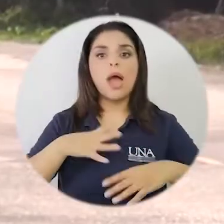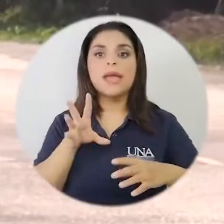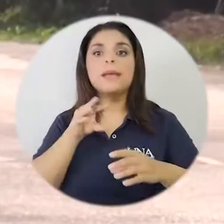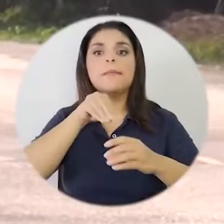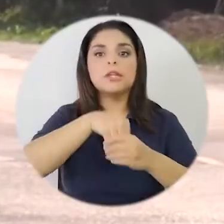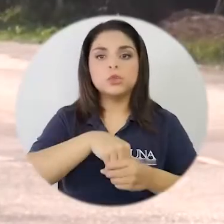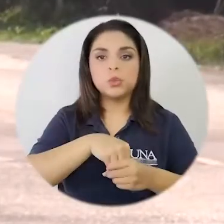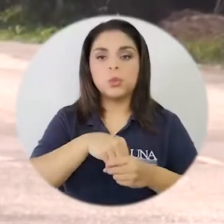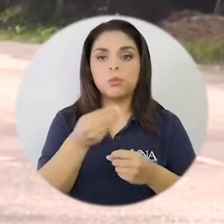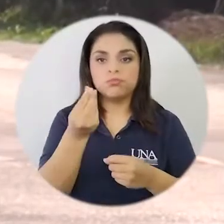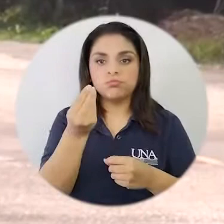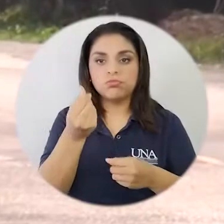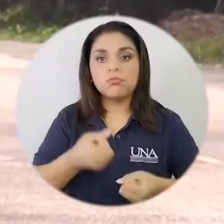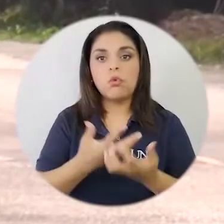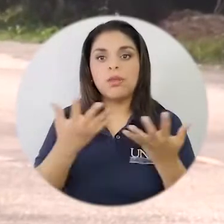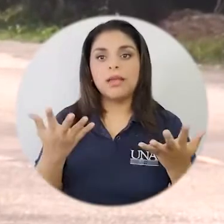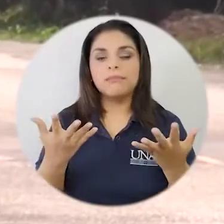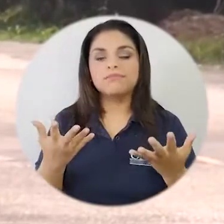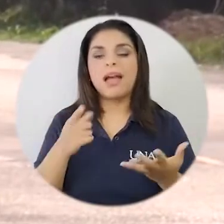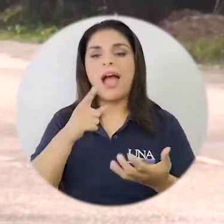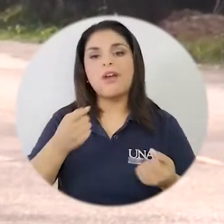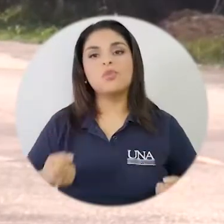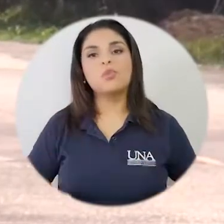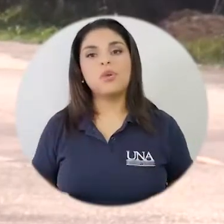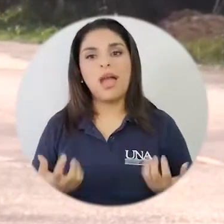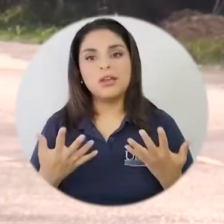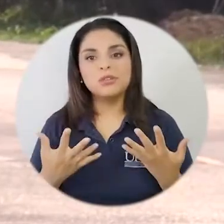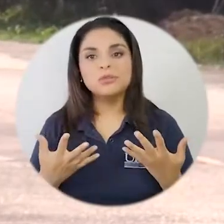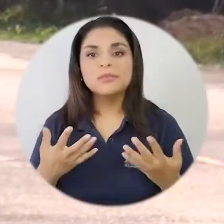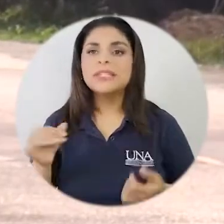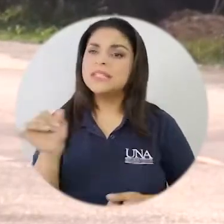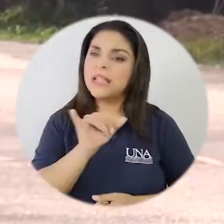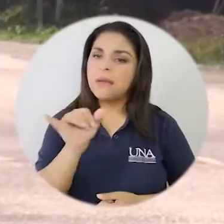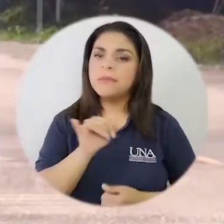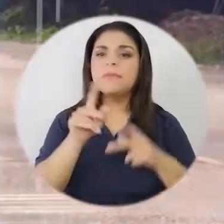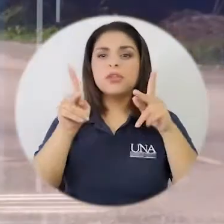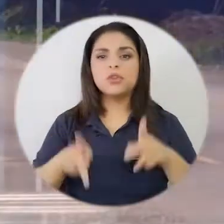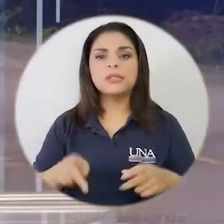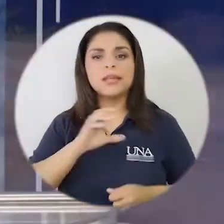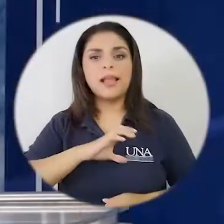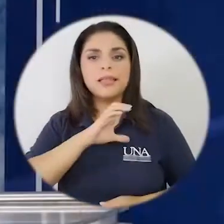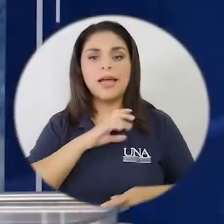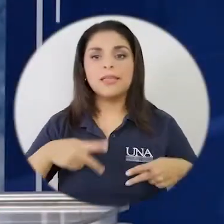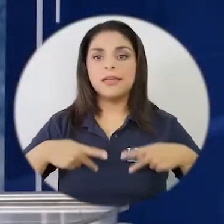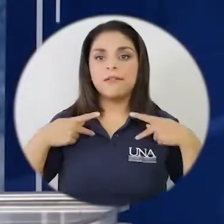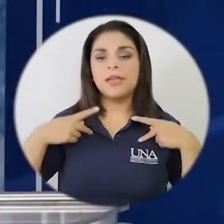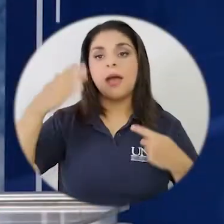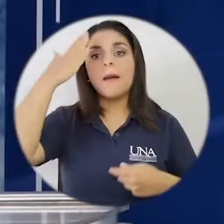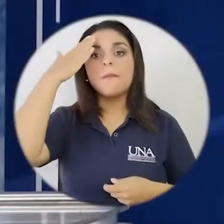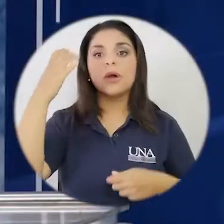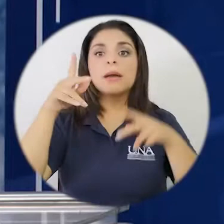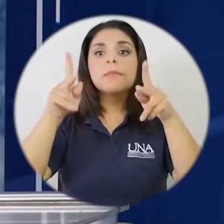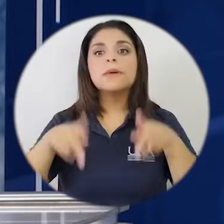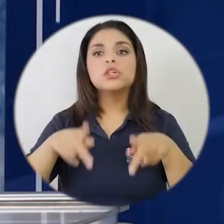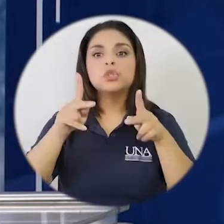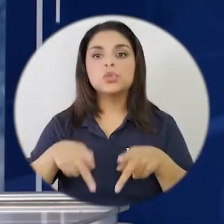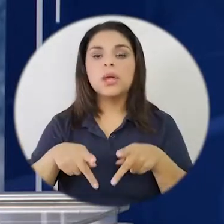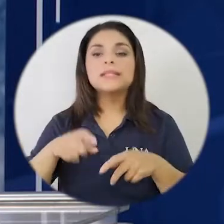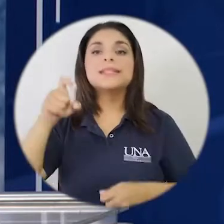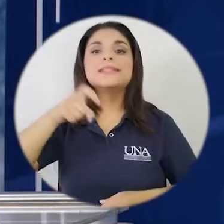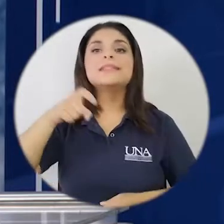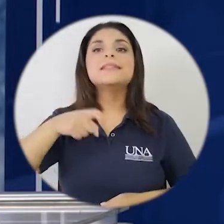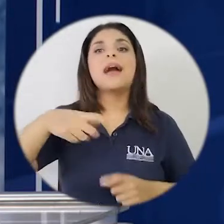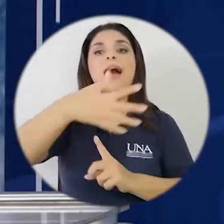inversión pública, se hace un gasto social. La disminución en la calidad de vida de la gente, porque la gente para tener buena calidad de vida necesita un entorno,